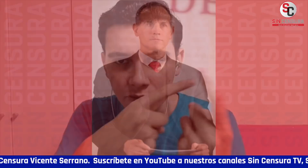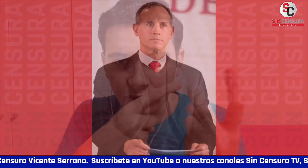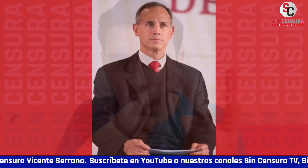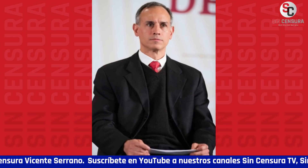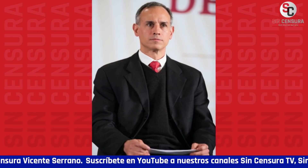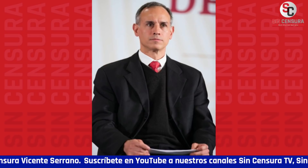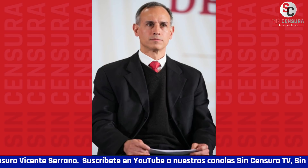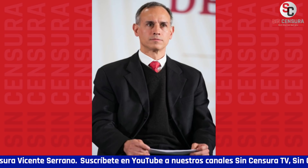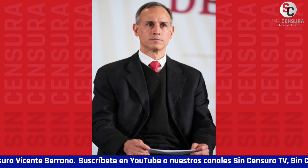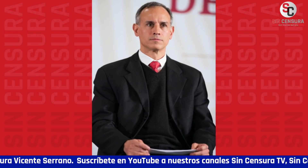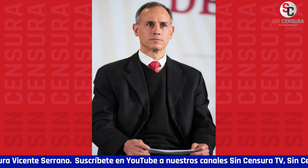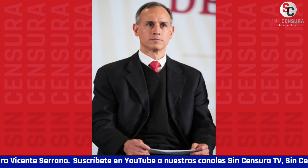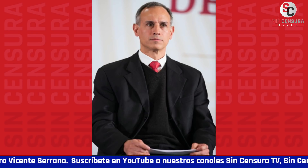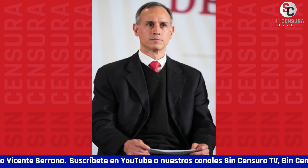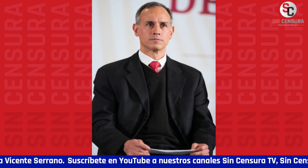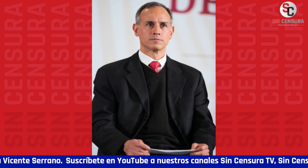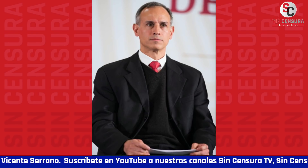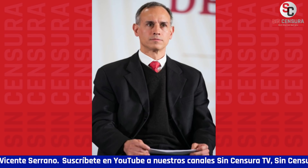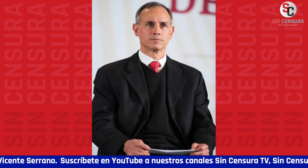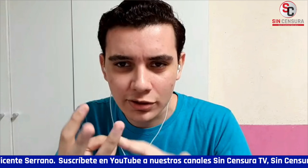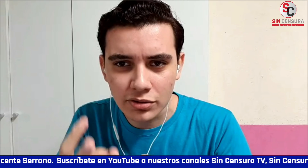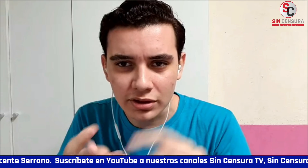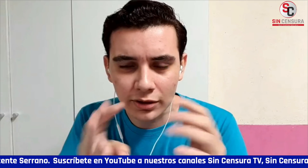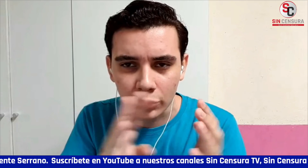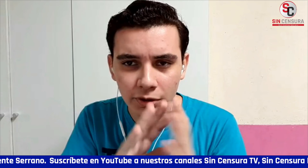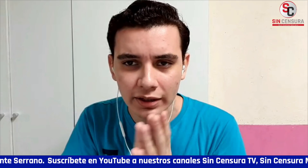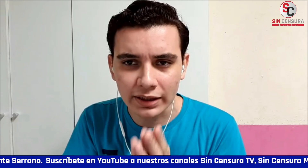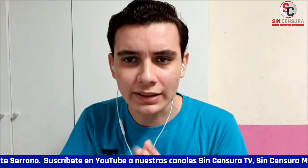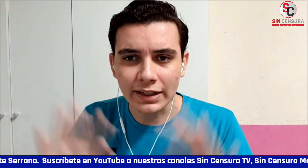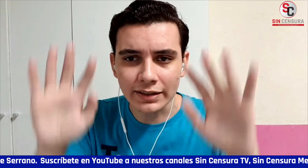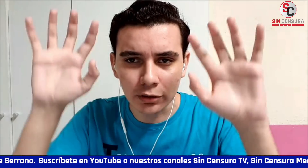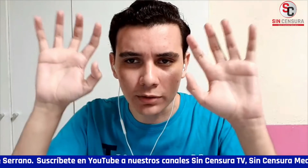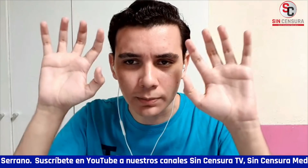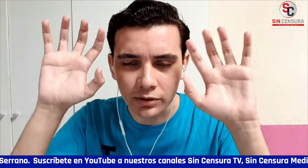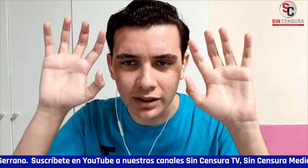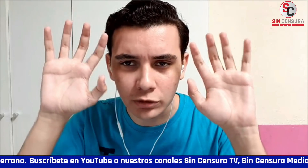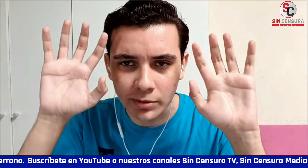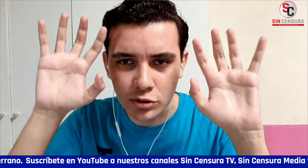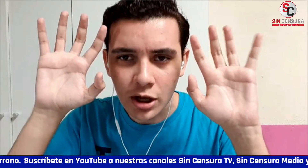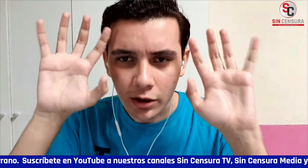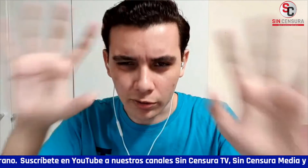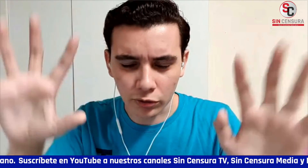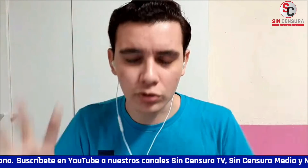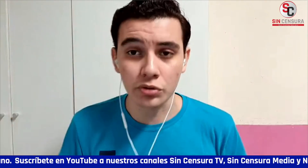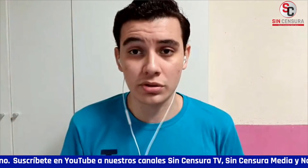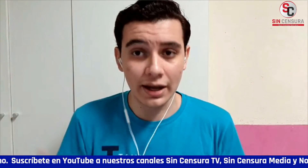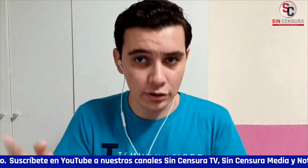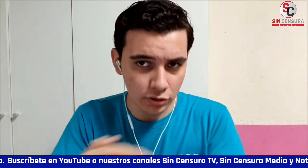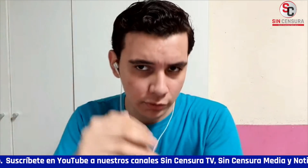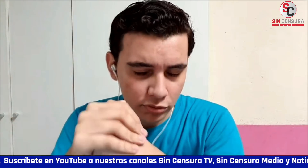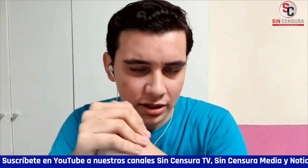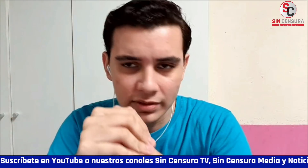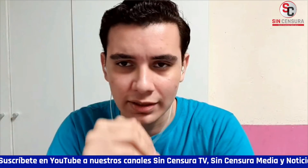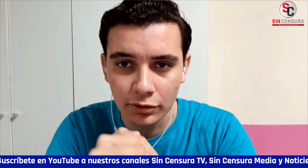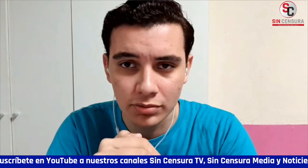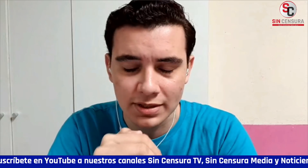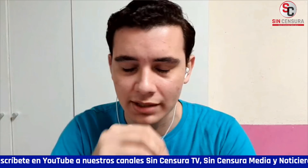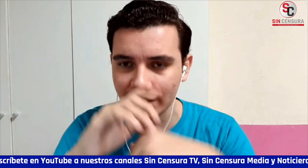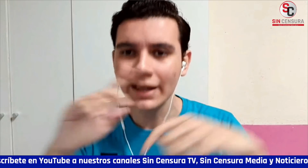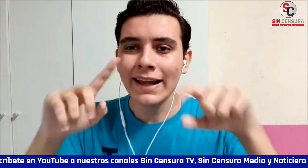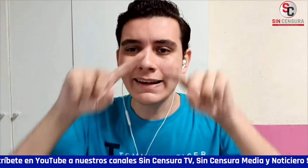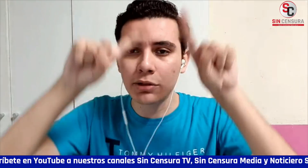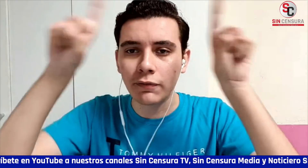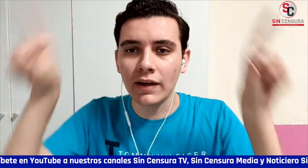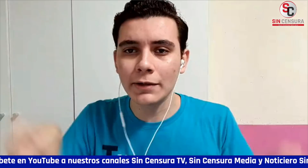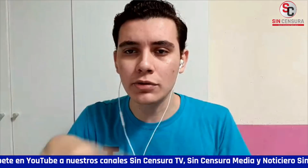el conteo de los muertos, cuántos contagios, y te lo voy a recalcar y te lo voy a poner en números rojos. A ellos, como tú sabes, querido